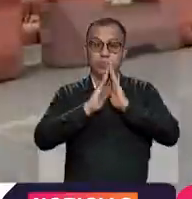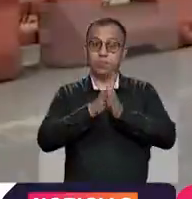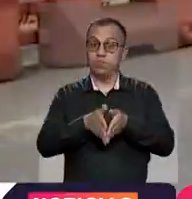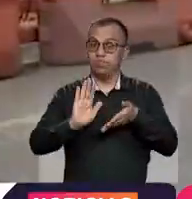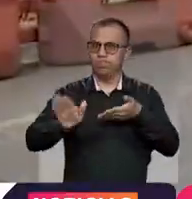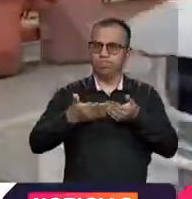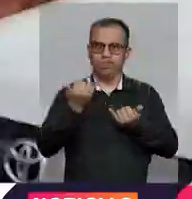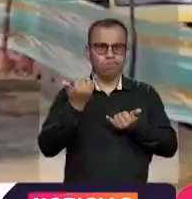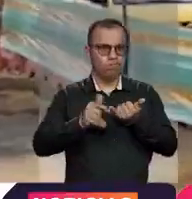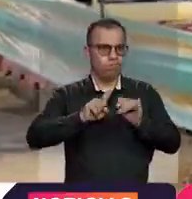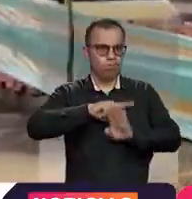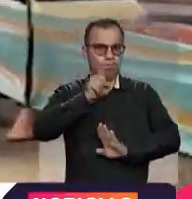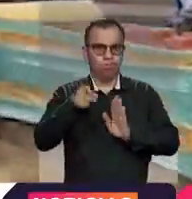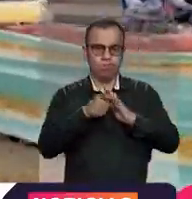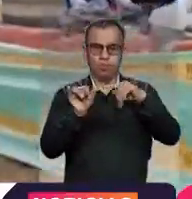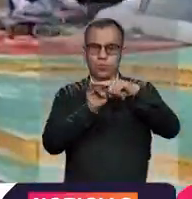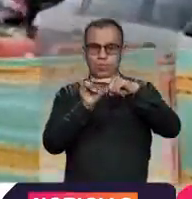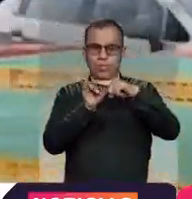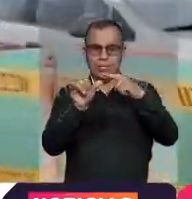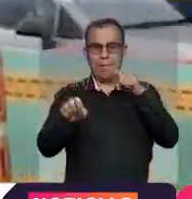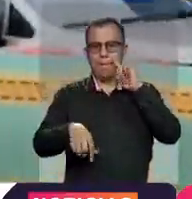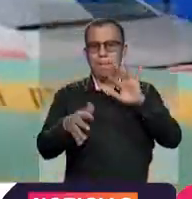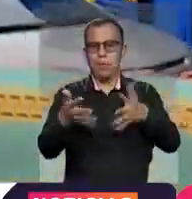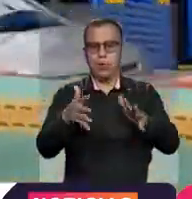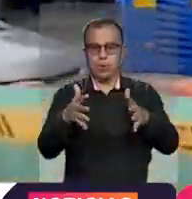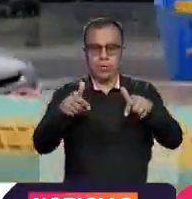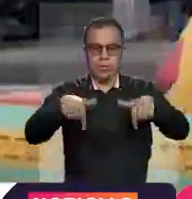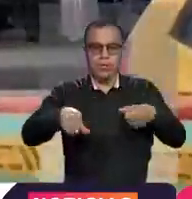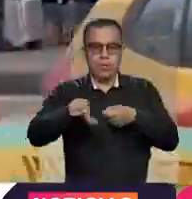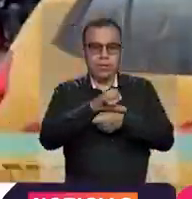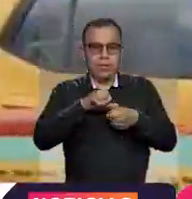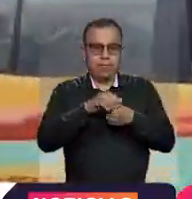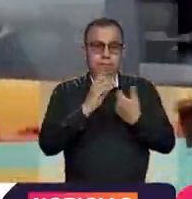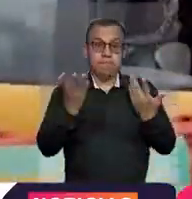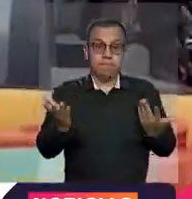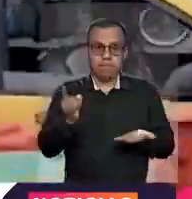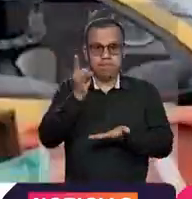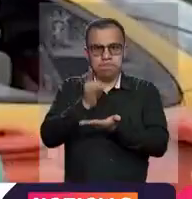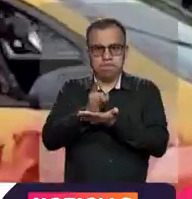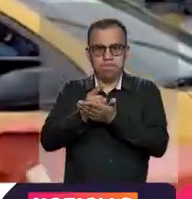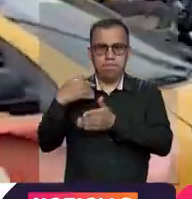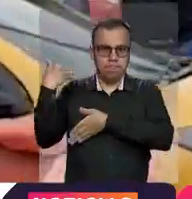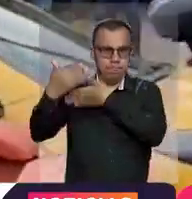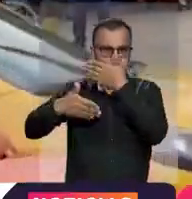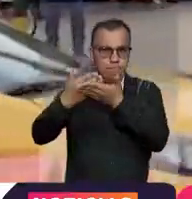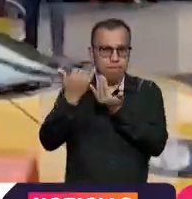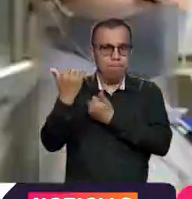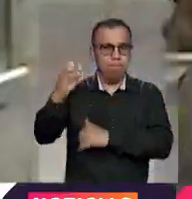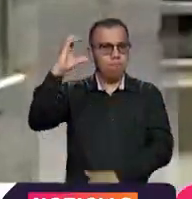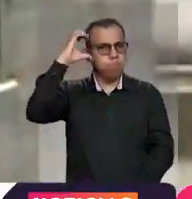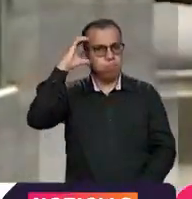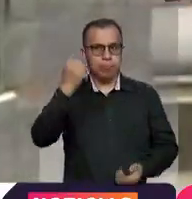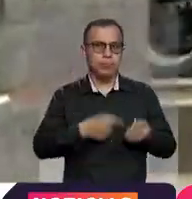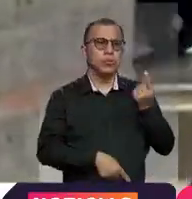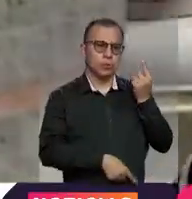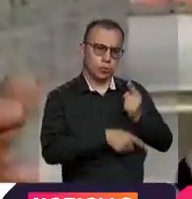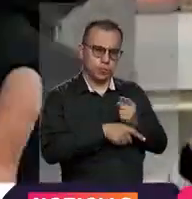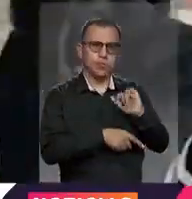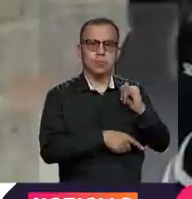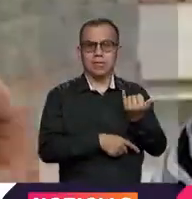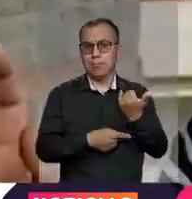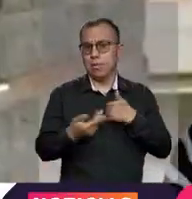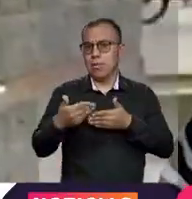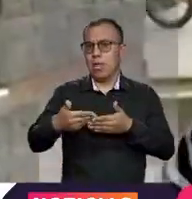termine el desmonte del e7 provisional que funciona en la ciudad en usme ya ha comenzado el proceso son más efectivas que las